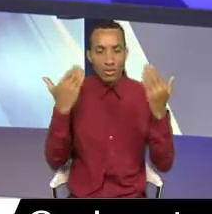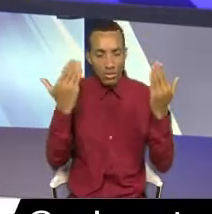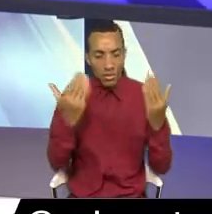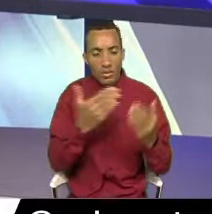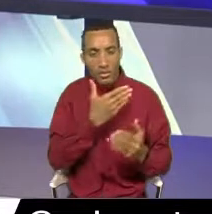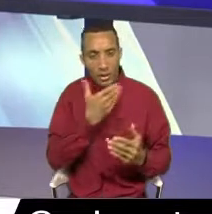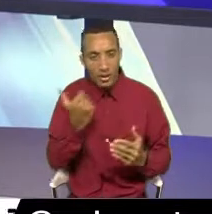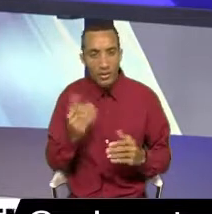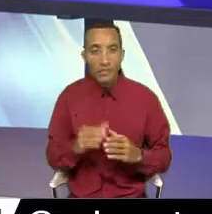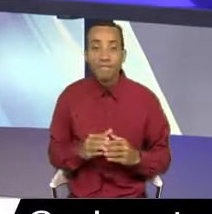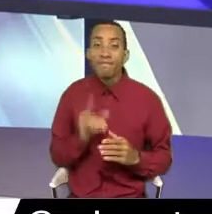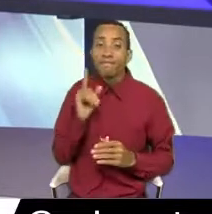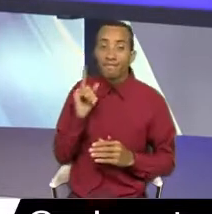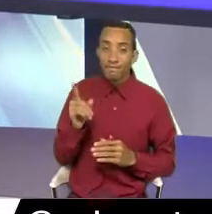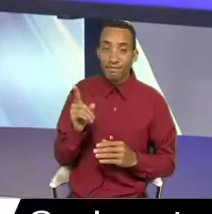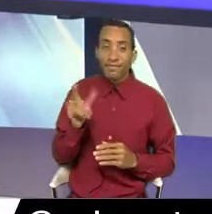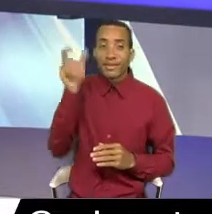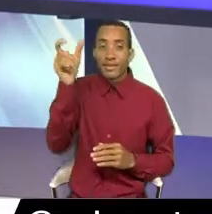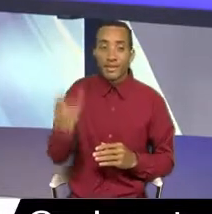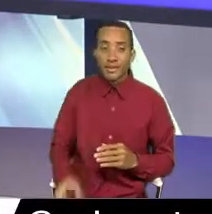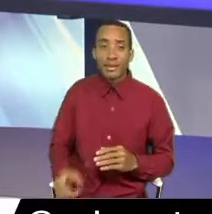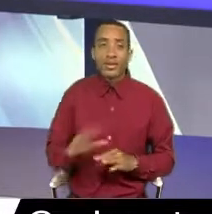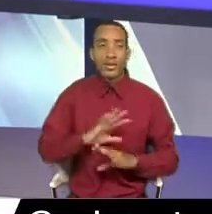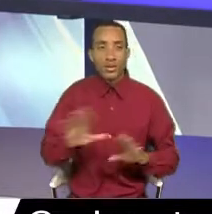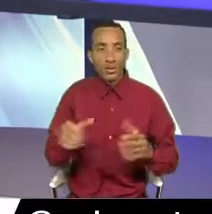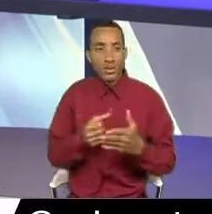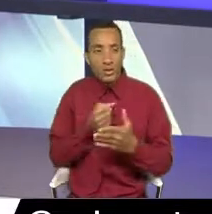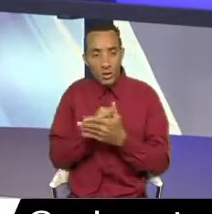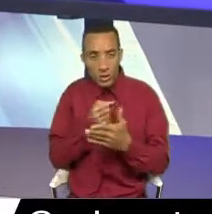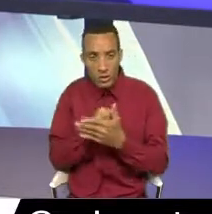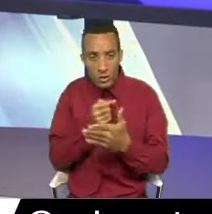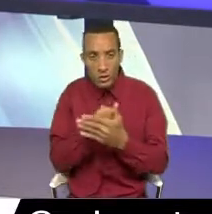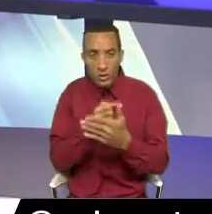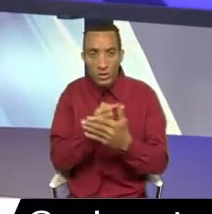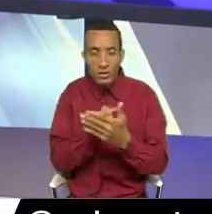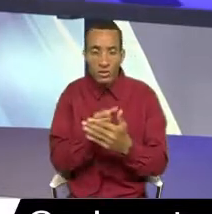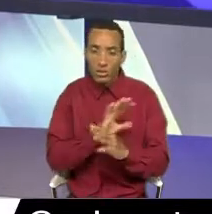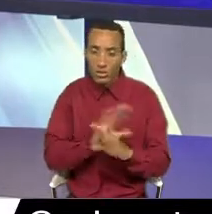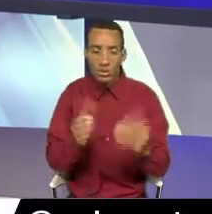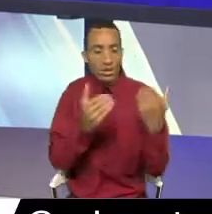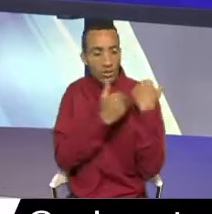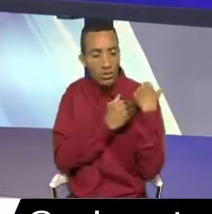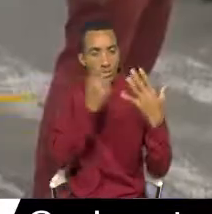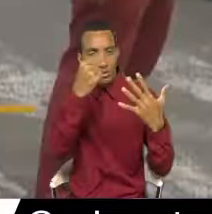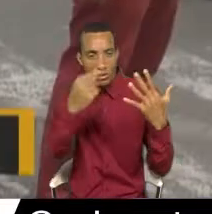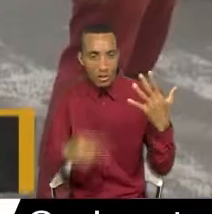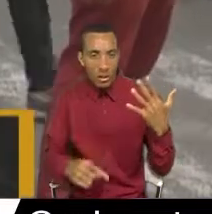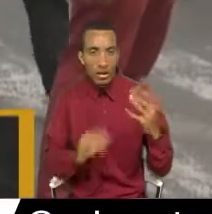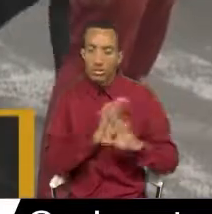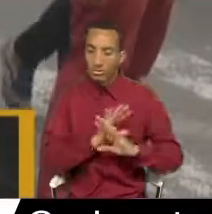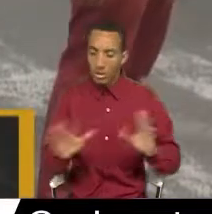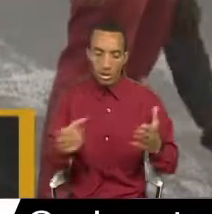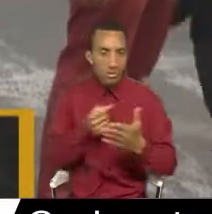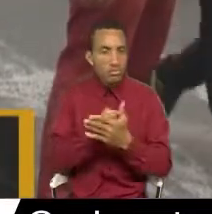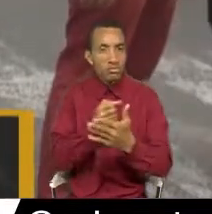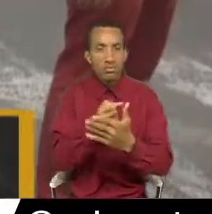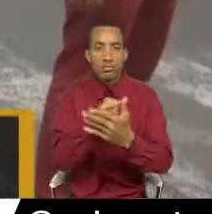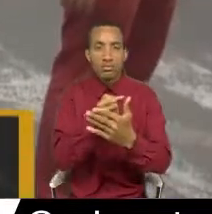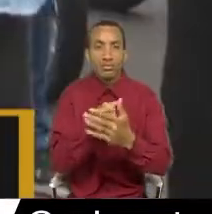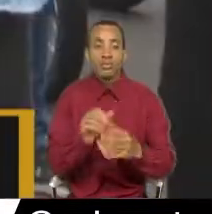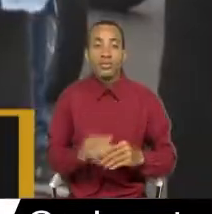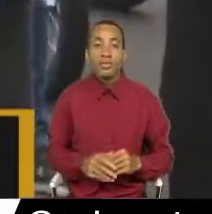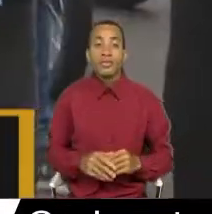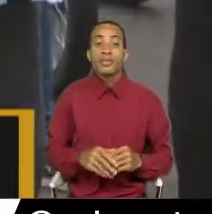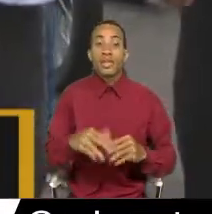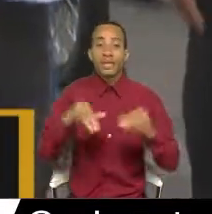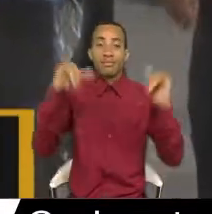El funcionario asegura que su despacho ha adelantado las diligencias que le corresponden. Ante el plantón realizado este lunes por maestros